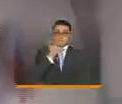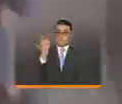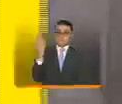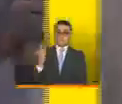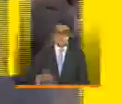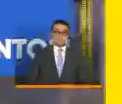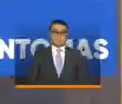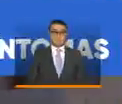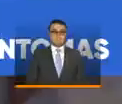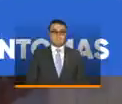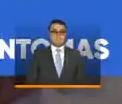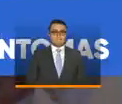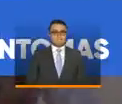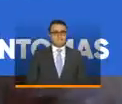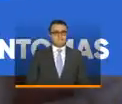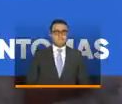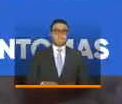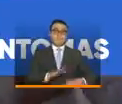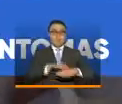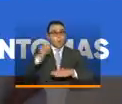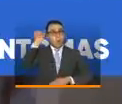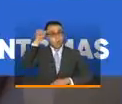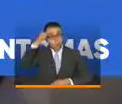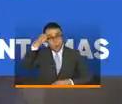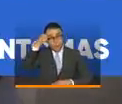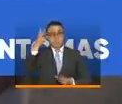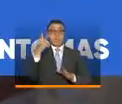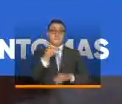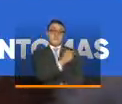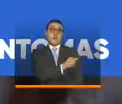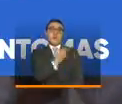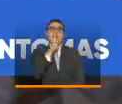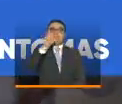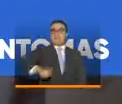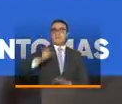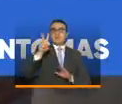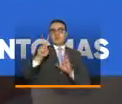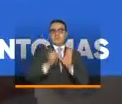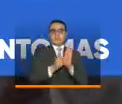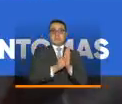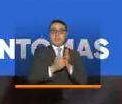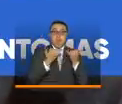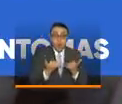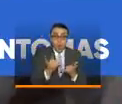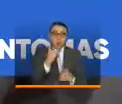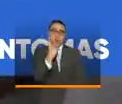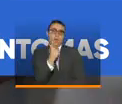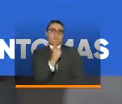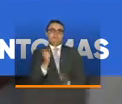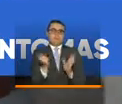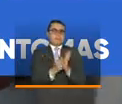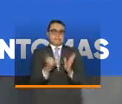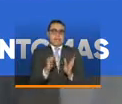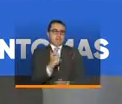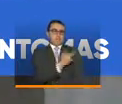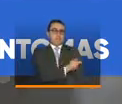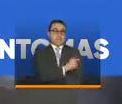Recuerde que se le van a aplicar 2 dosis, hoy aplicamos una dentro de 21 días. Usted debe venir muy juicioso a la segunda